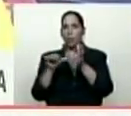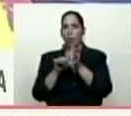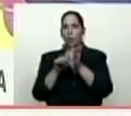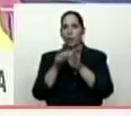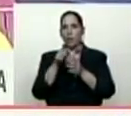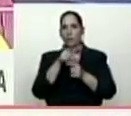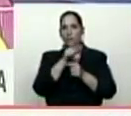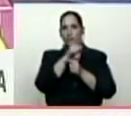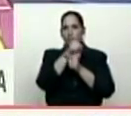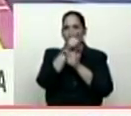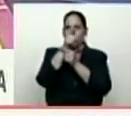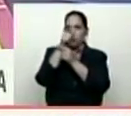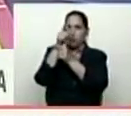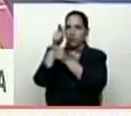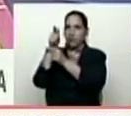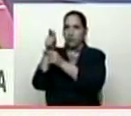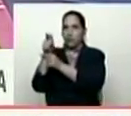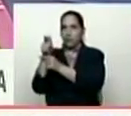apuntaron.